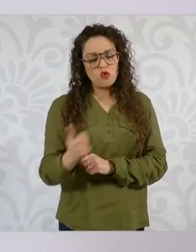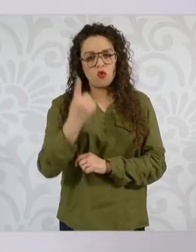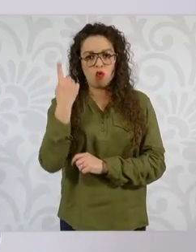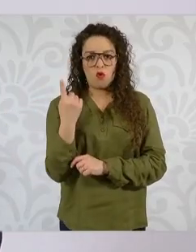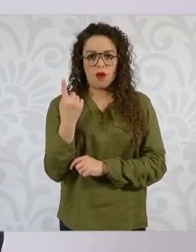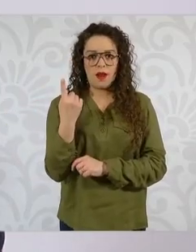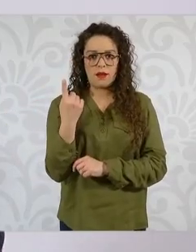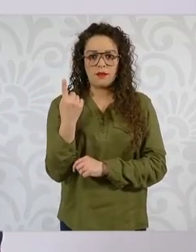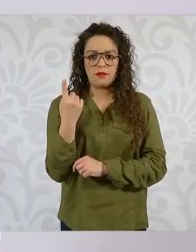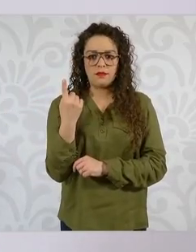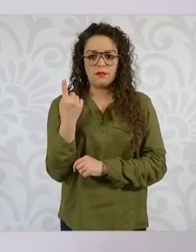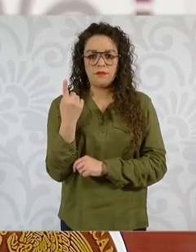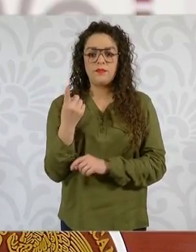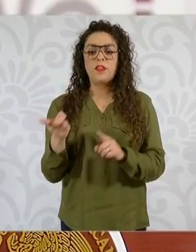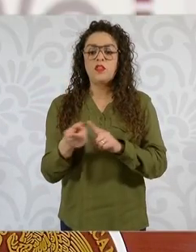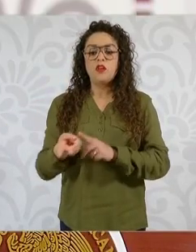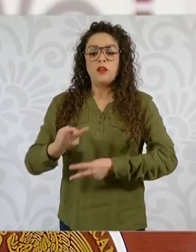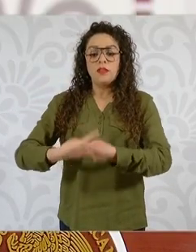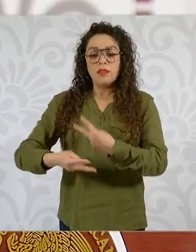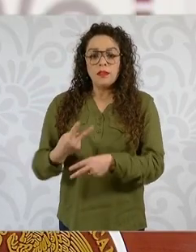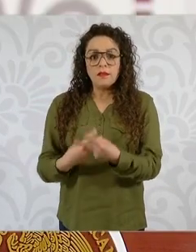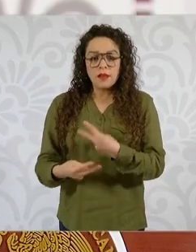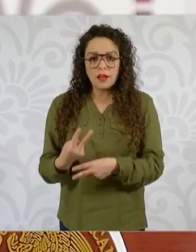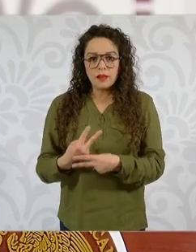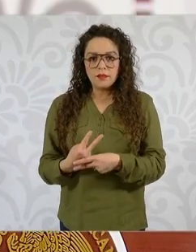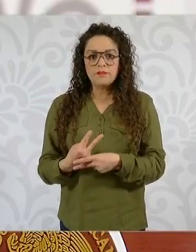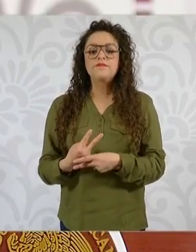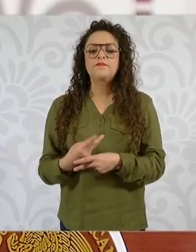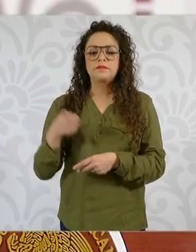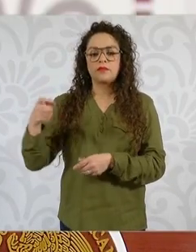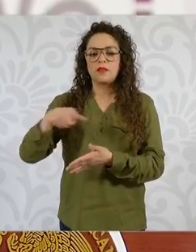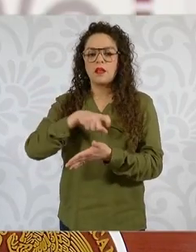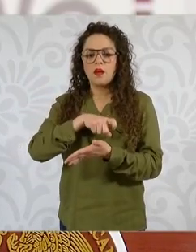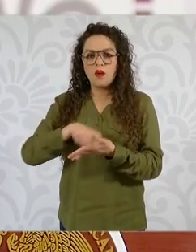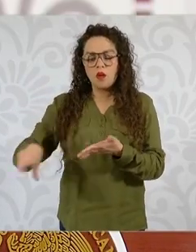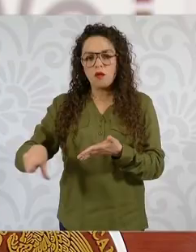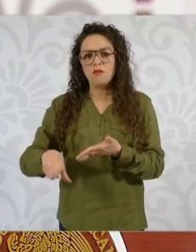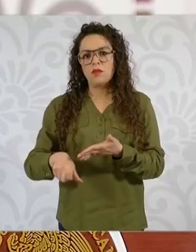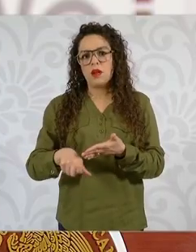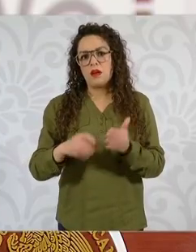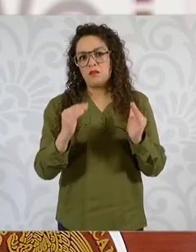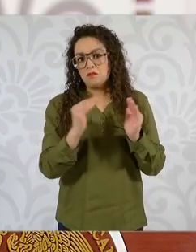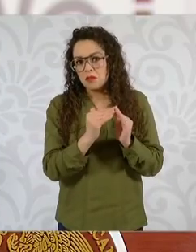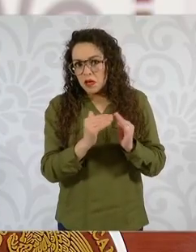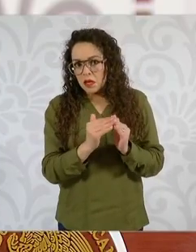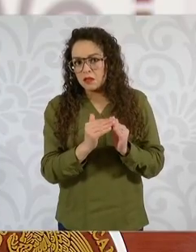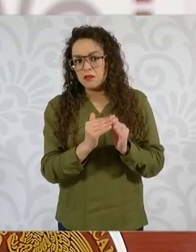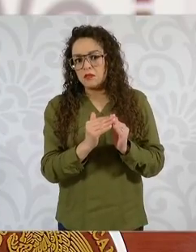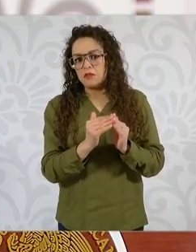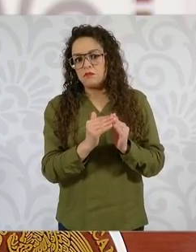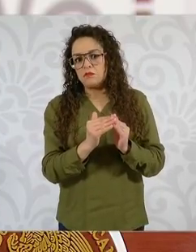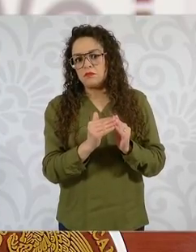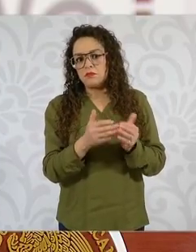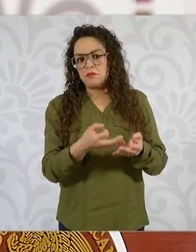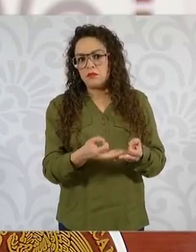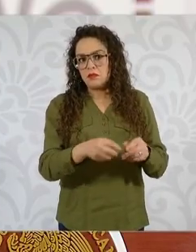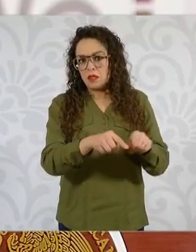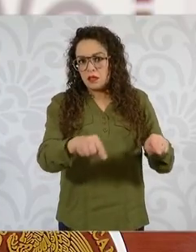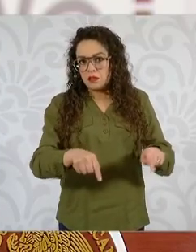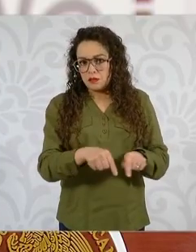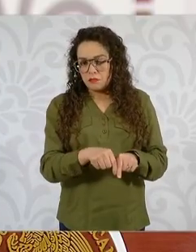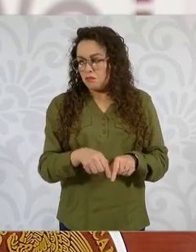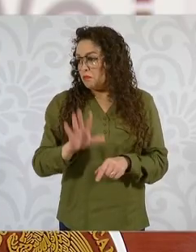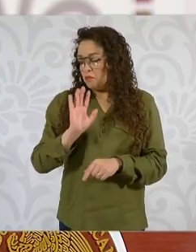producto de la venta de inmuebles y de un acuerdo reparatorio que se hizo como parte de este proceso.